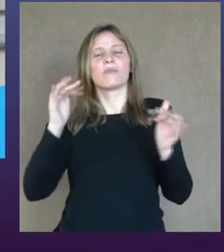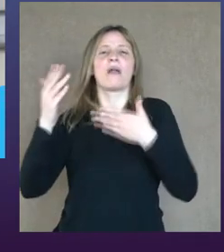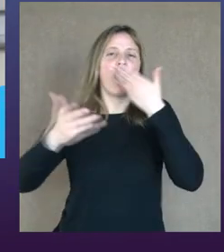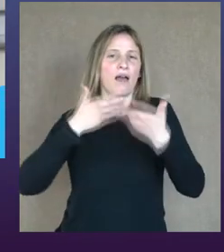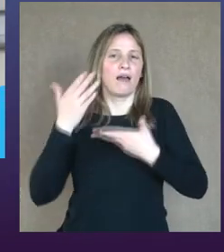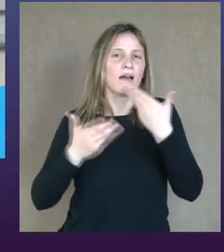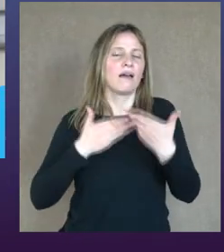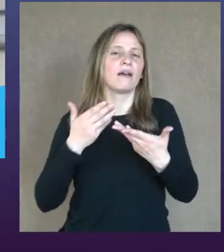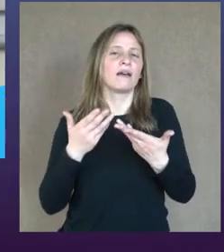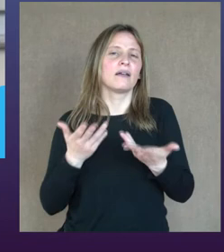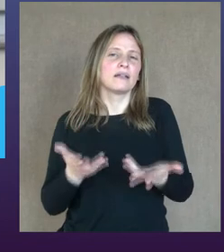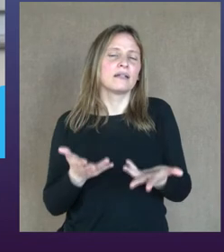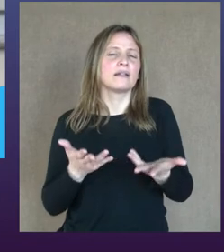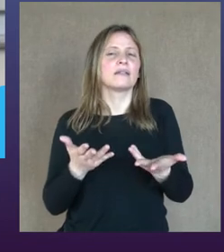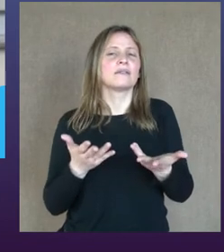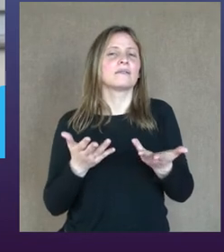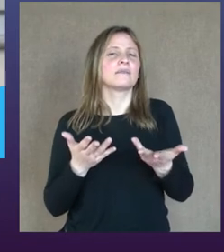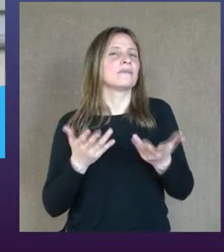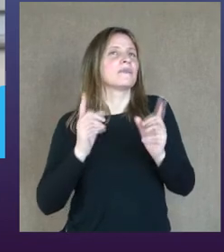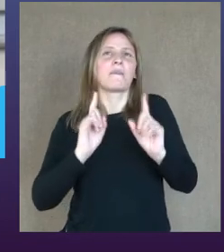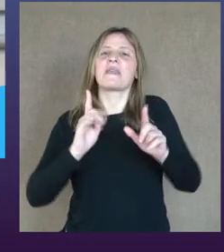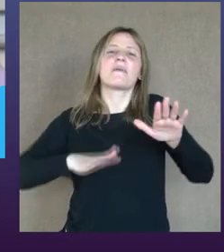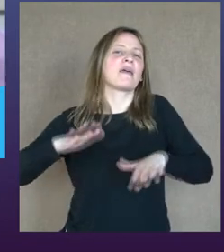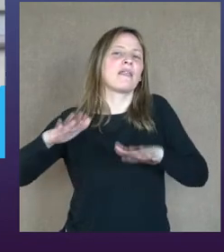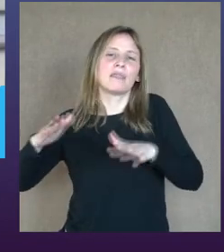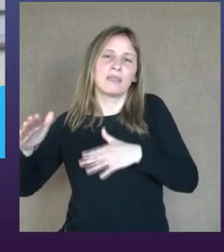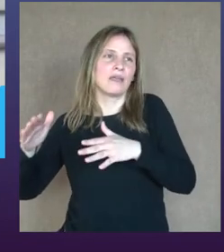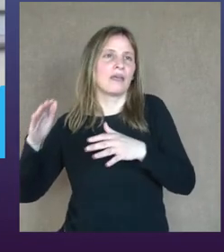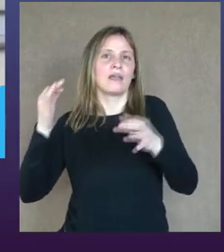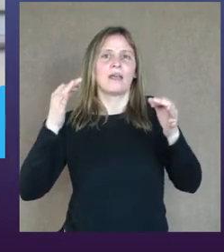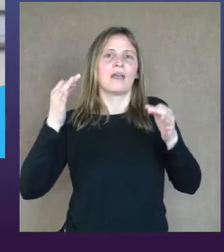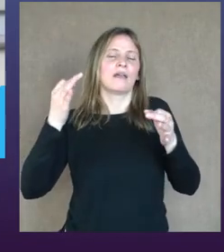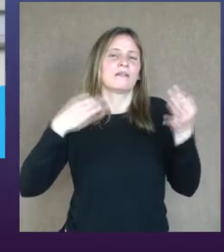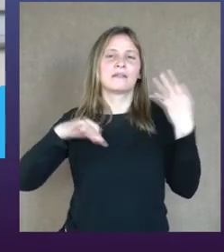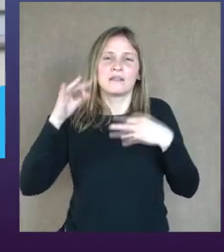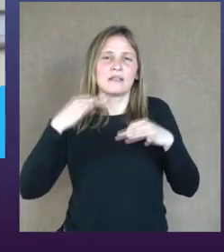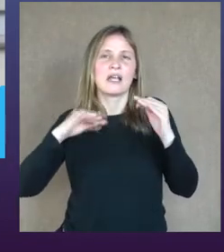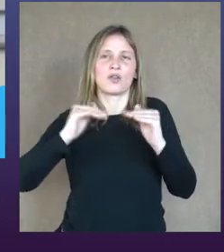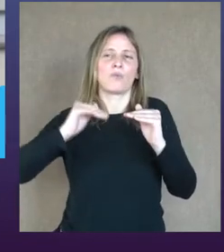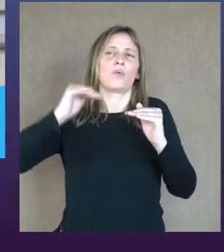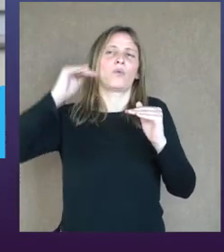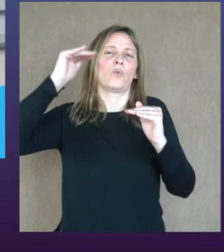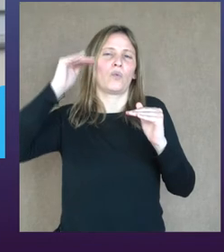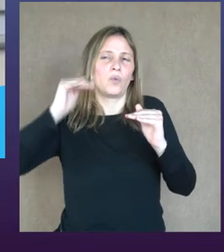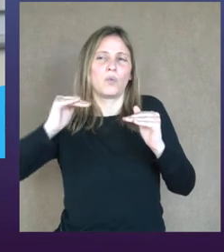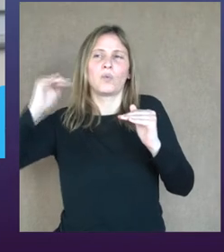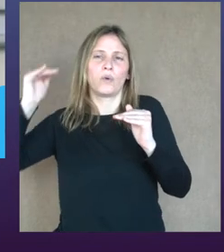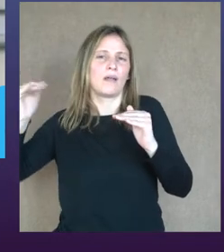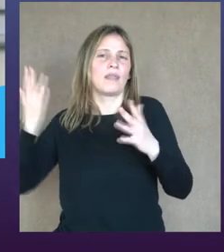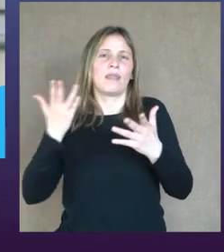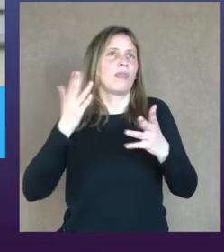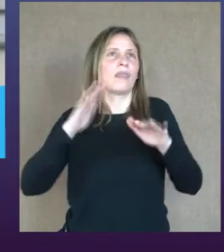obra. Según también depende de la obra, a veces la obra empieza allá arriba, a veces te da tiempo de calentar en el proceso. Claro.